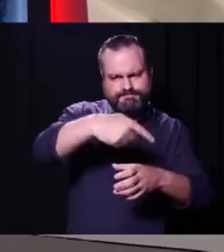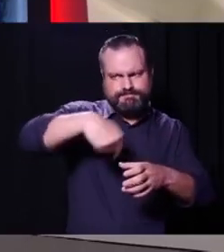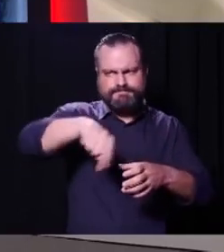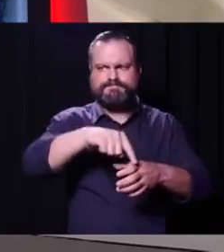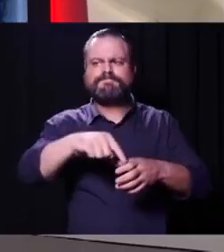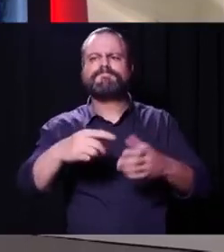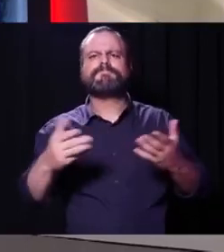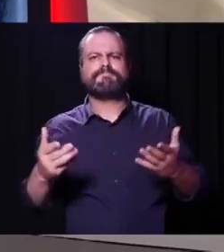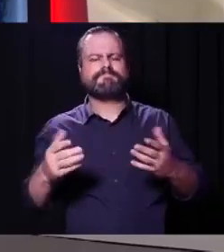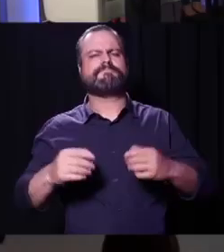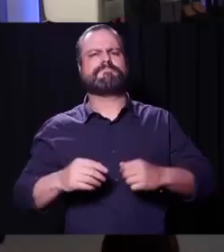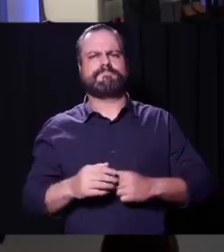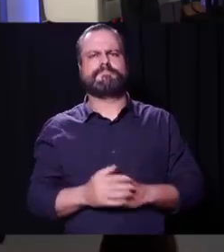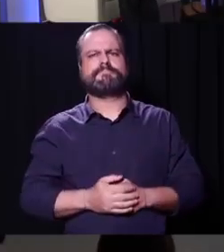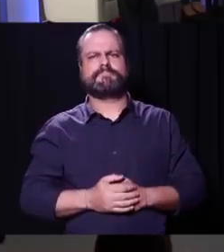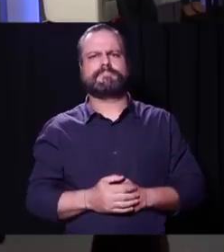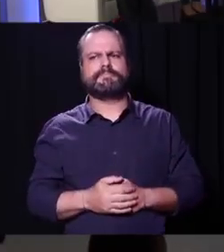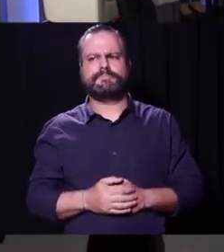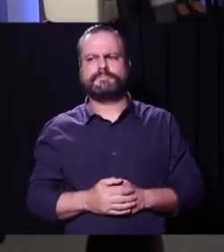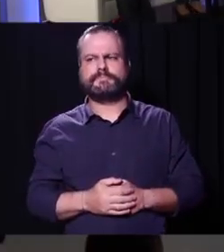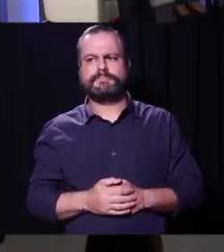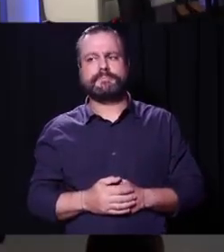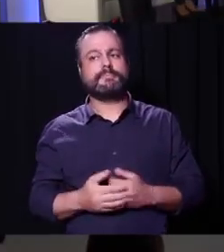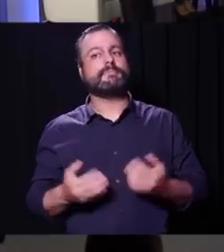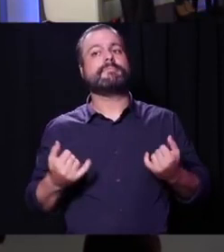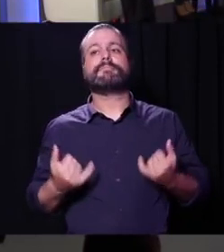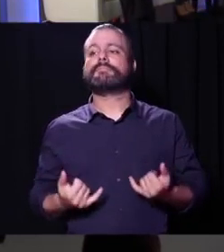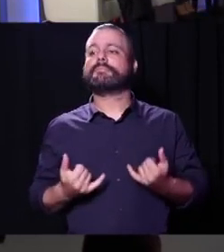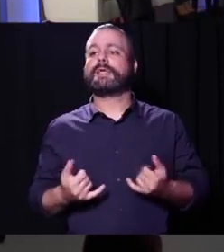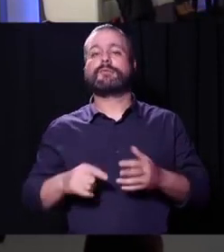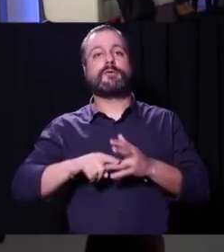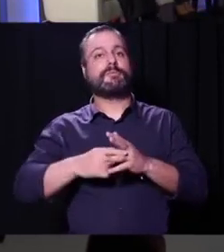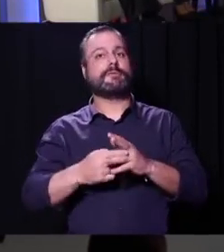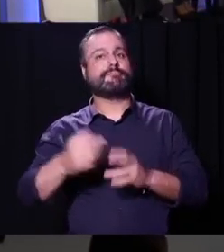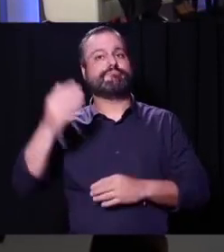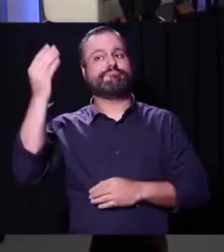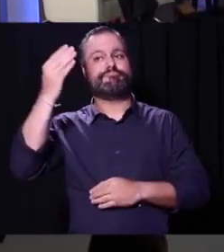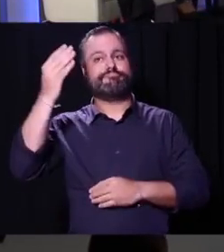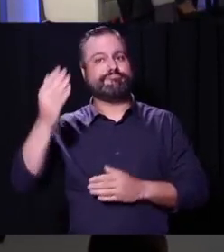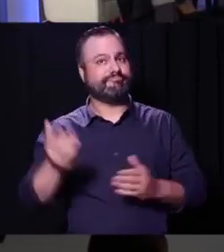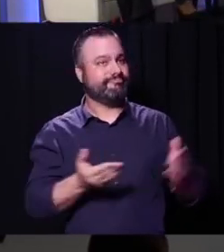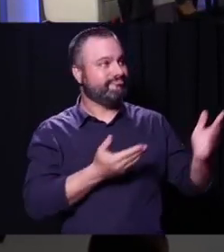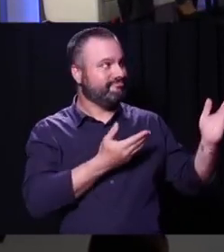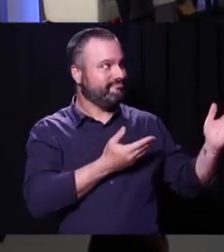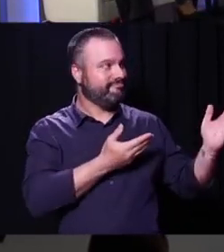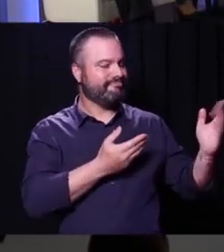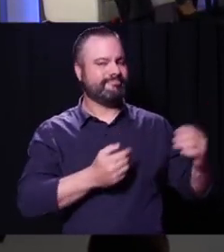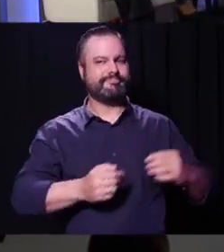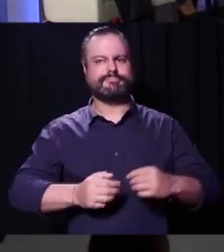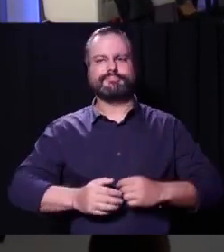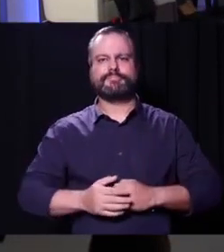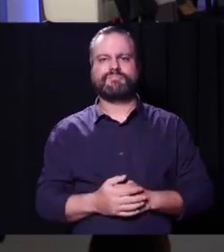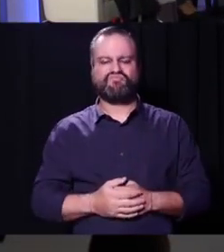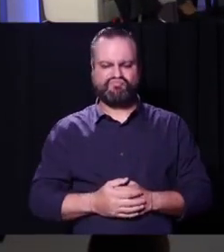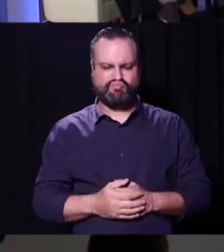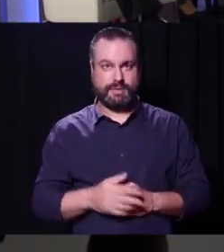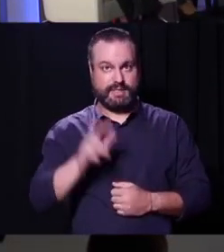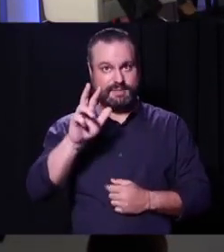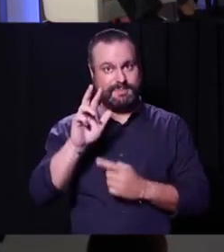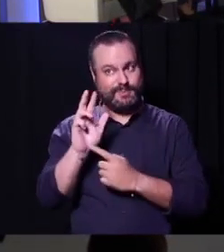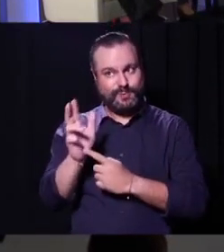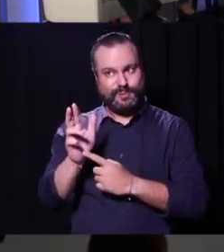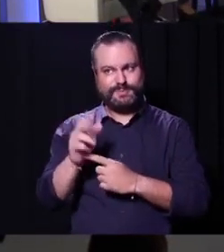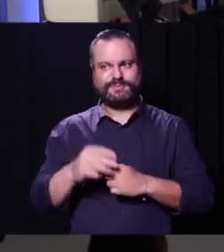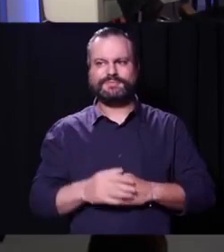de 3 minutos. Muchas gracias, Eloy. Gracias a cada uno de los que me acompañan en la tarde de hoy. Yo soy